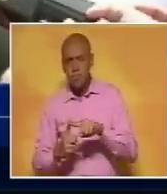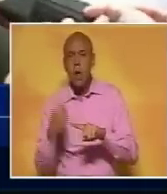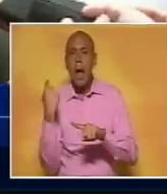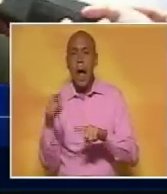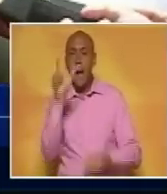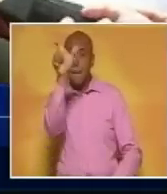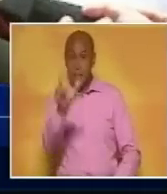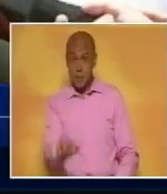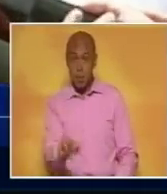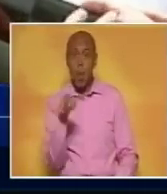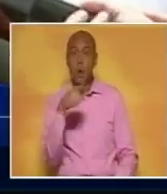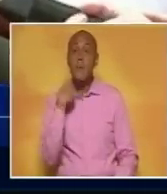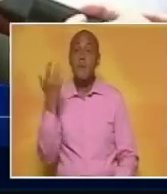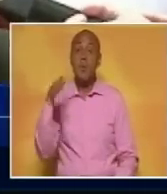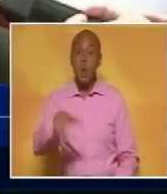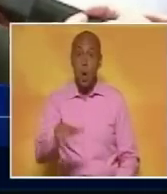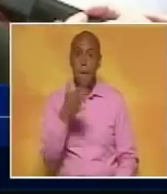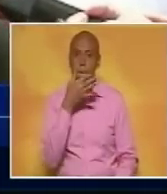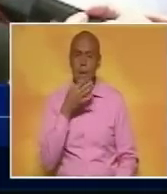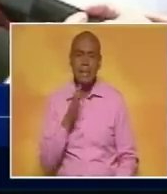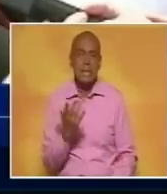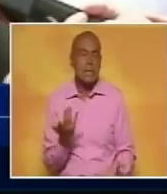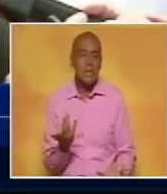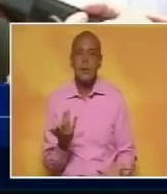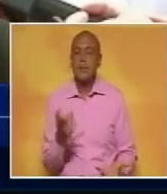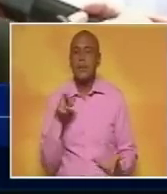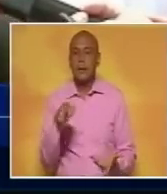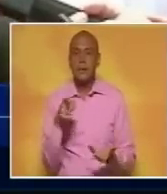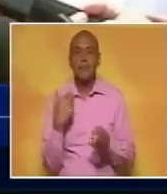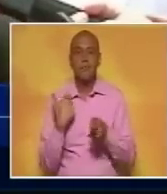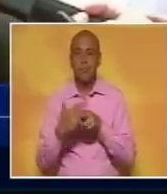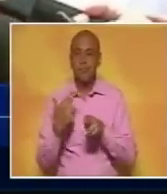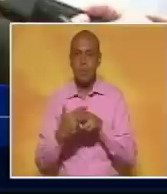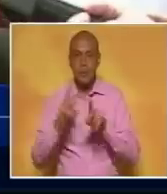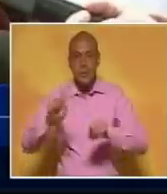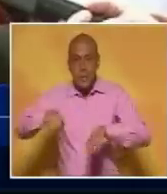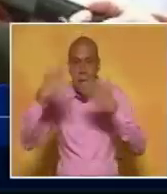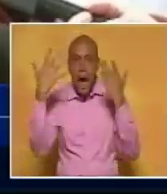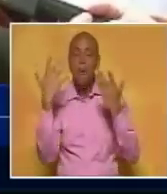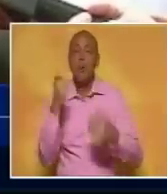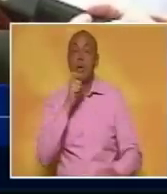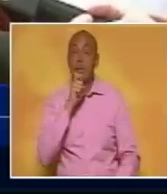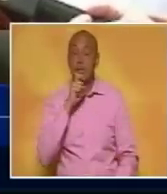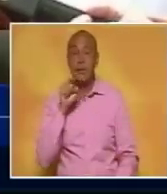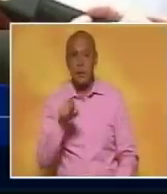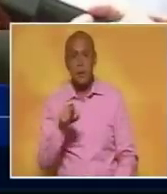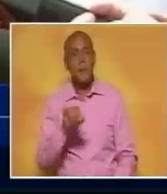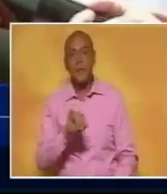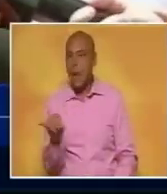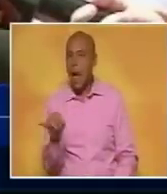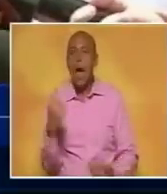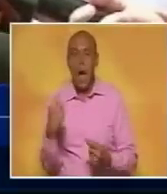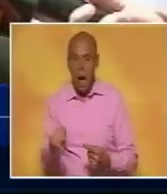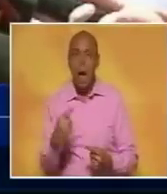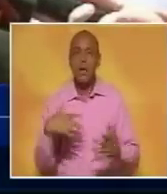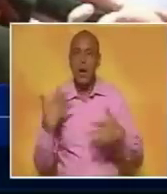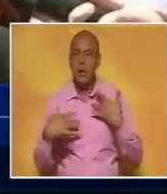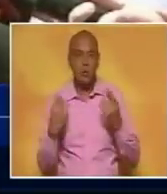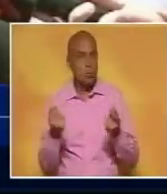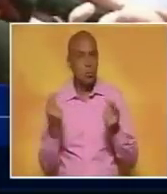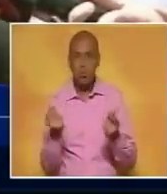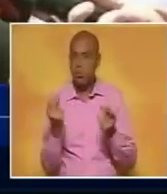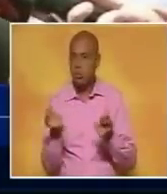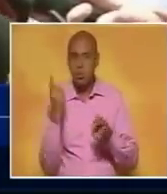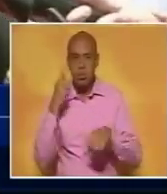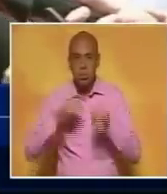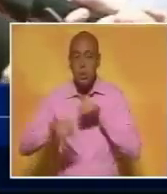víctima y que, bueno, por supuesto las labores de rescate, todo lo que ha sido los patrones de búsqueda en cuanto a eso, ya están activos a través del Sistema Nacional de Riesgo y